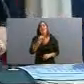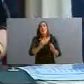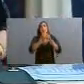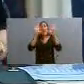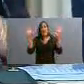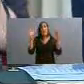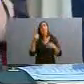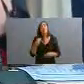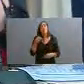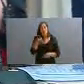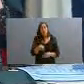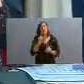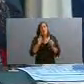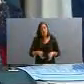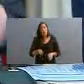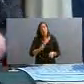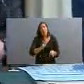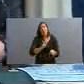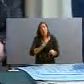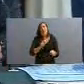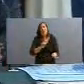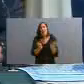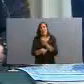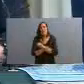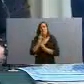reformas también. También